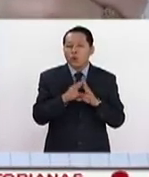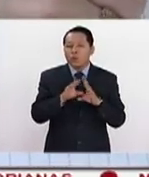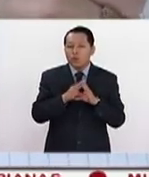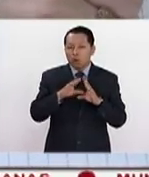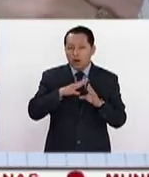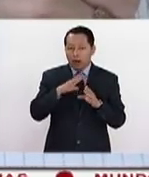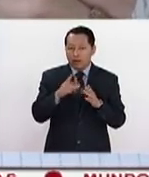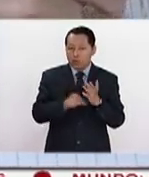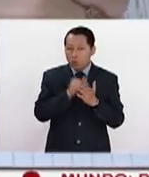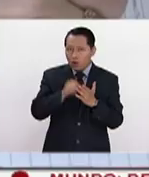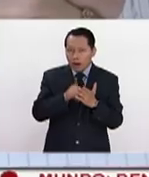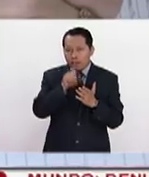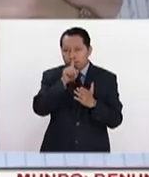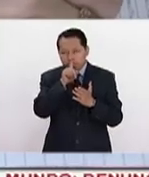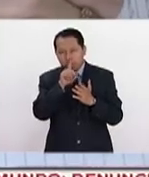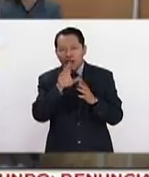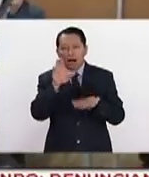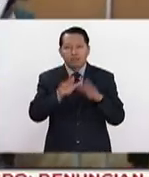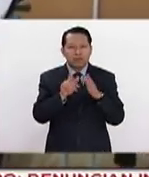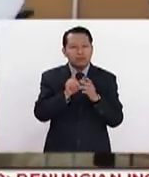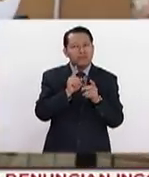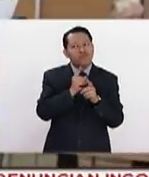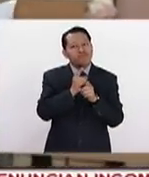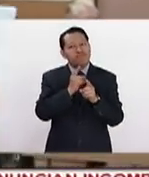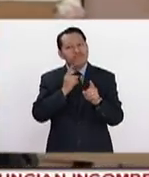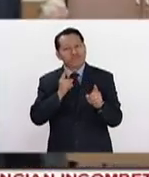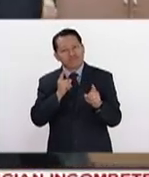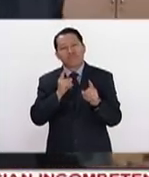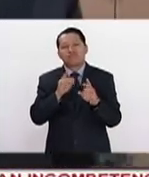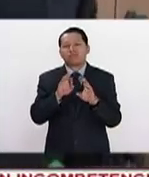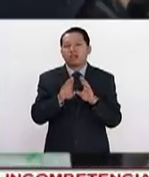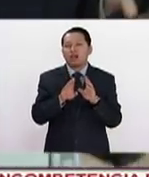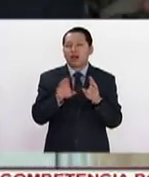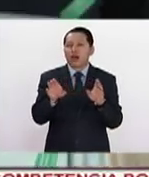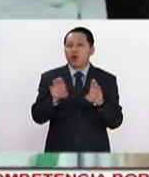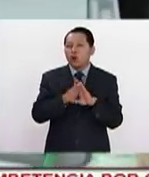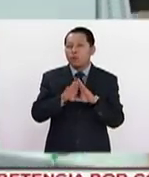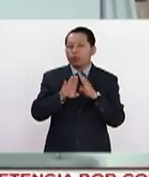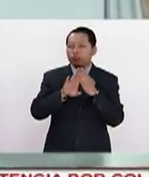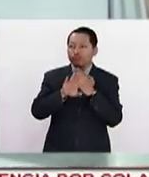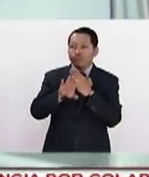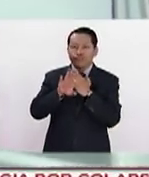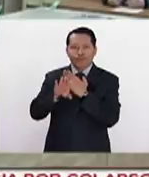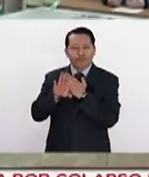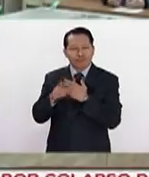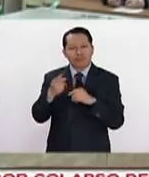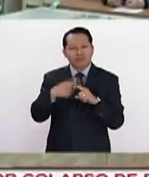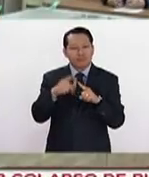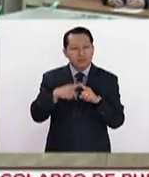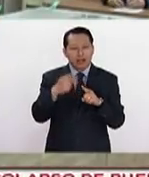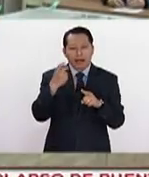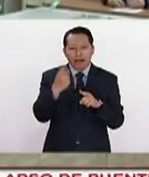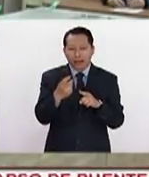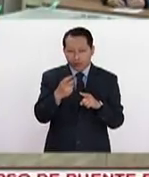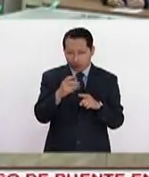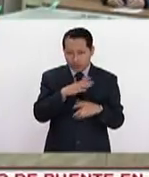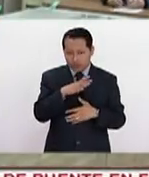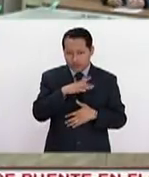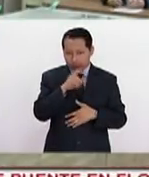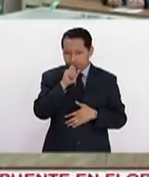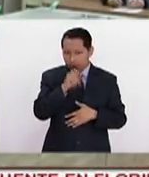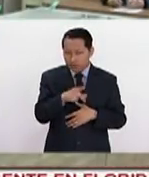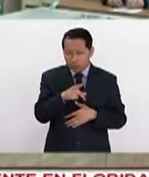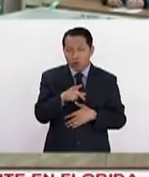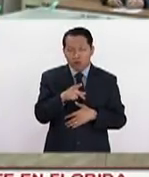un lugar, que se distancia con todos, y esto ha perdido,